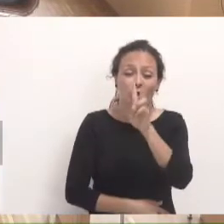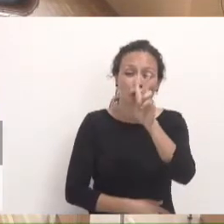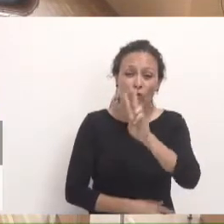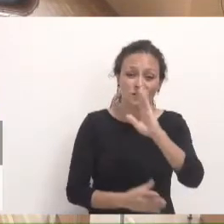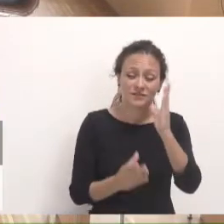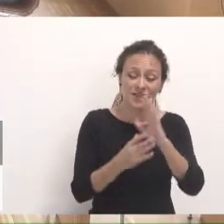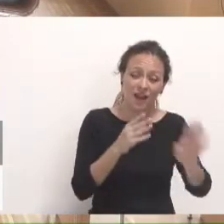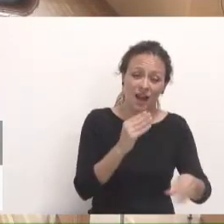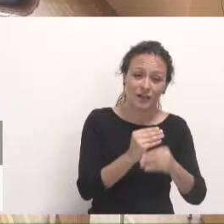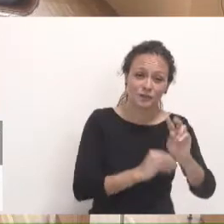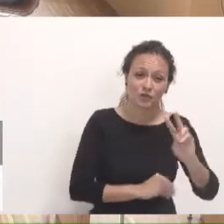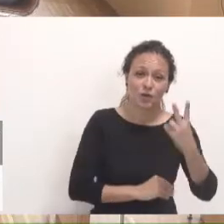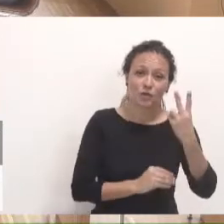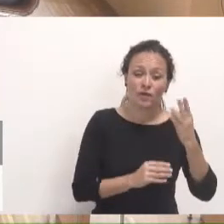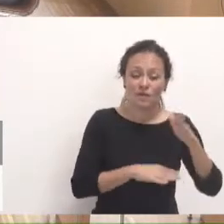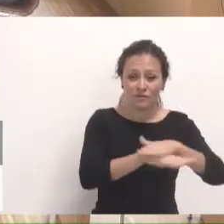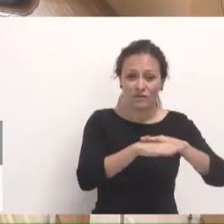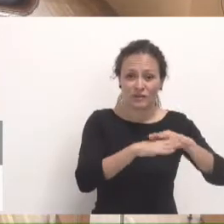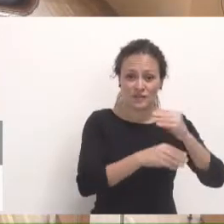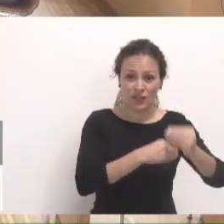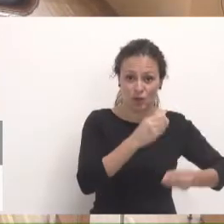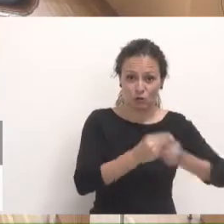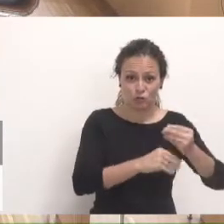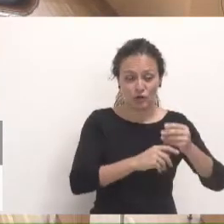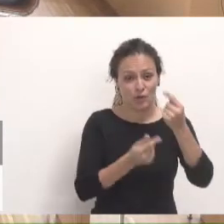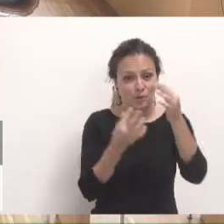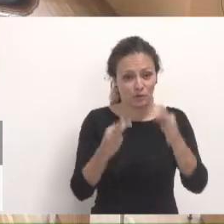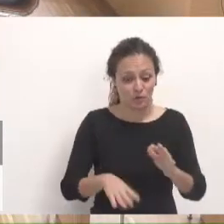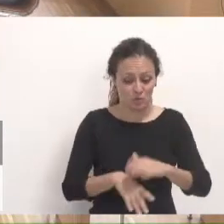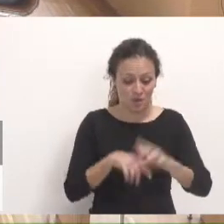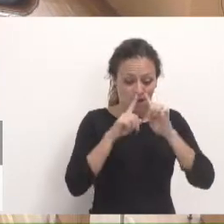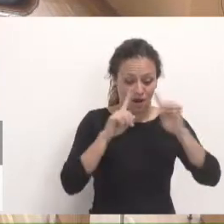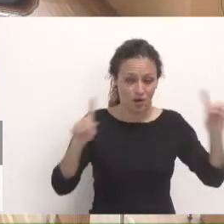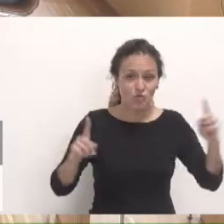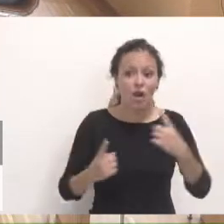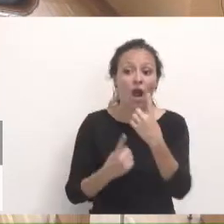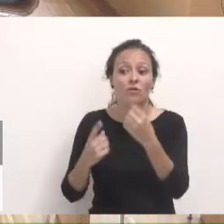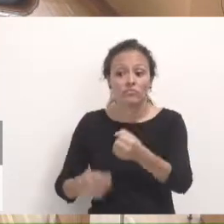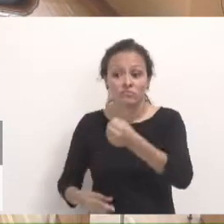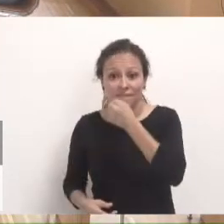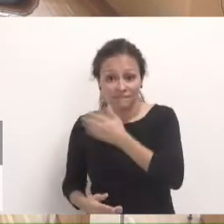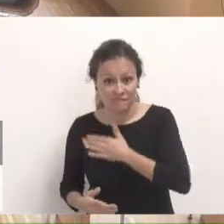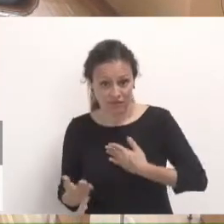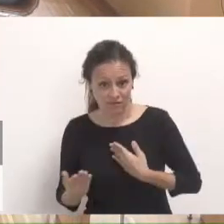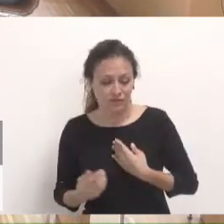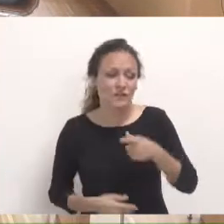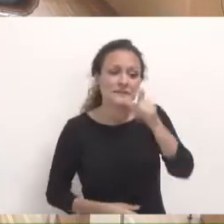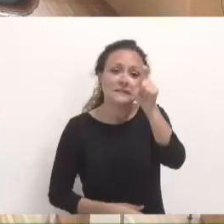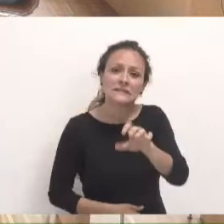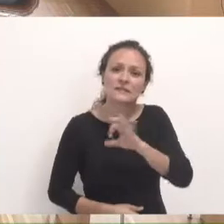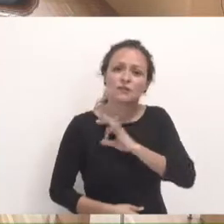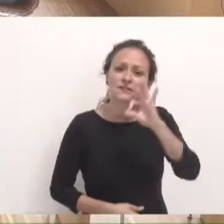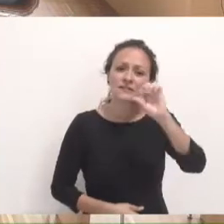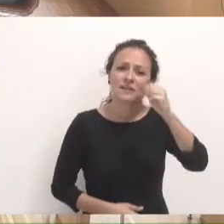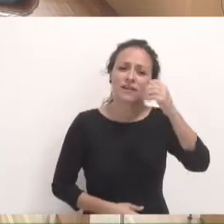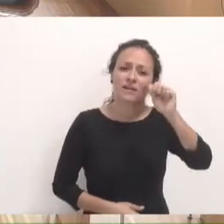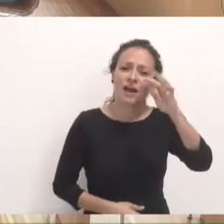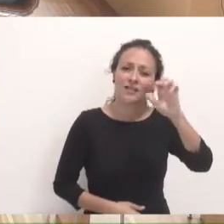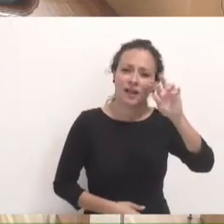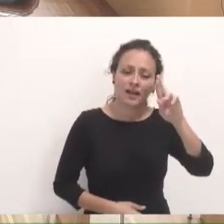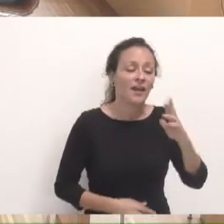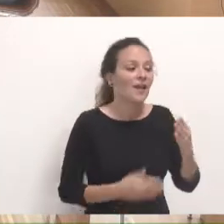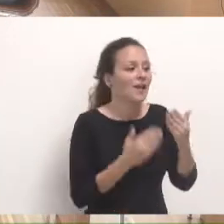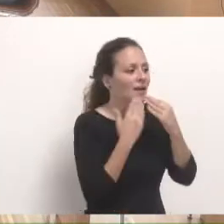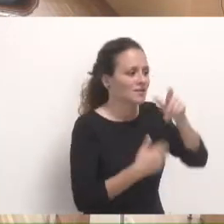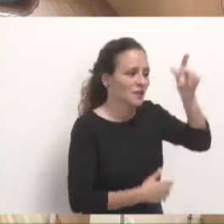anexo segundo de las bases de ejecución del presupuesto para 2019. ¿Alguna intervención por parte de los grupos? Sí, señor Sabaté. Gracias, presidente. Buenos días a